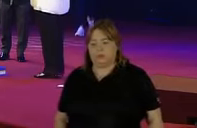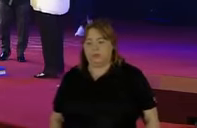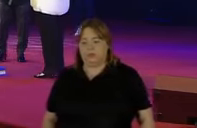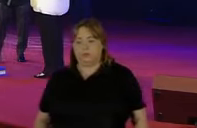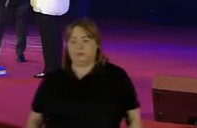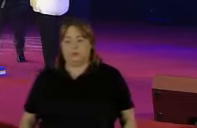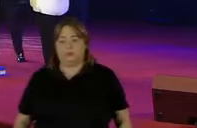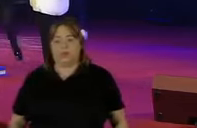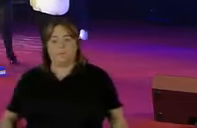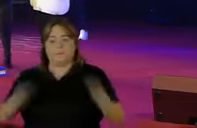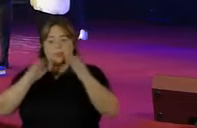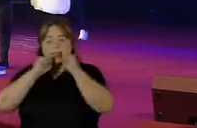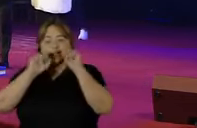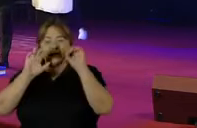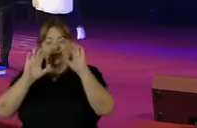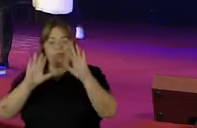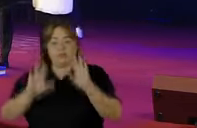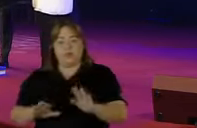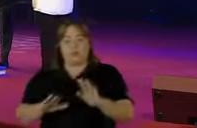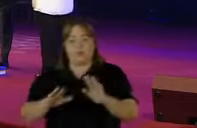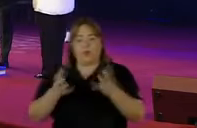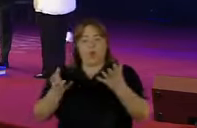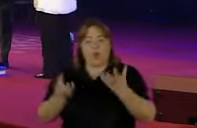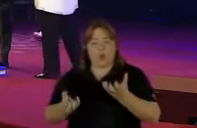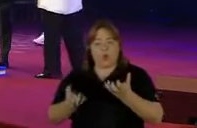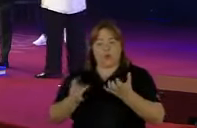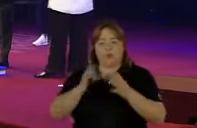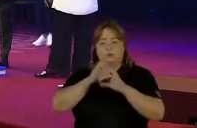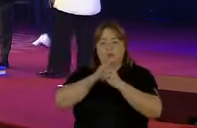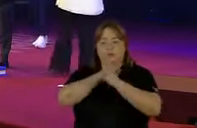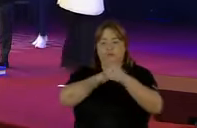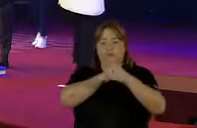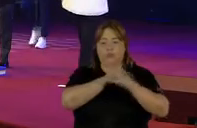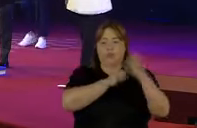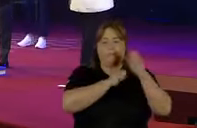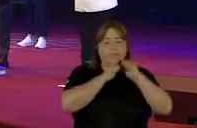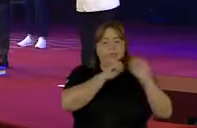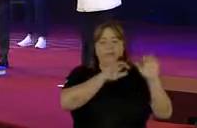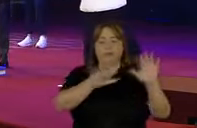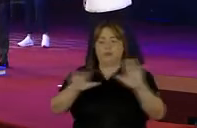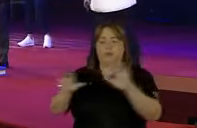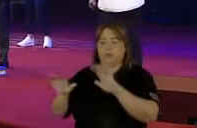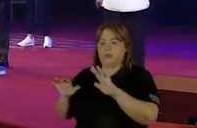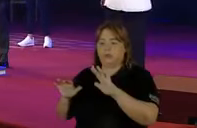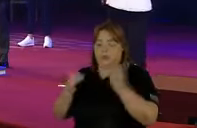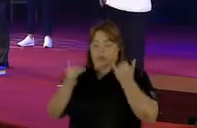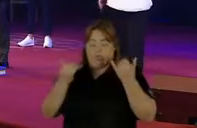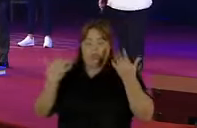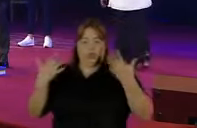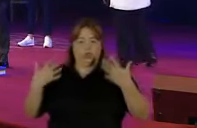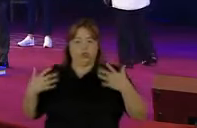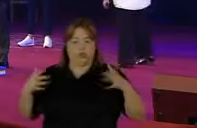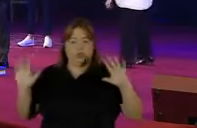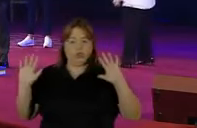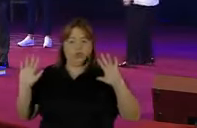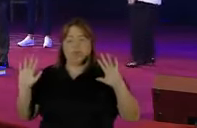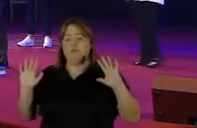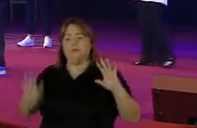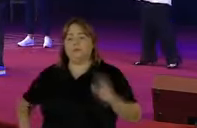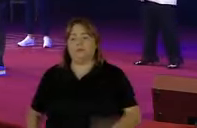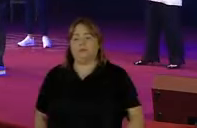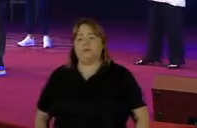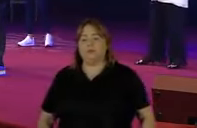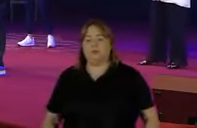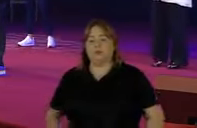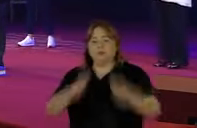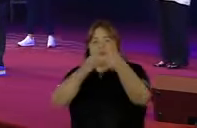Amén, bendiciones. Amén, queremos anunciar, antes que nada, muchas bendiciones a todos, que ya oficialmente tenemos las